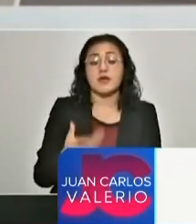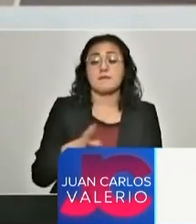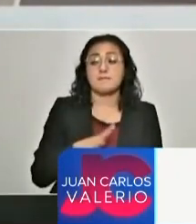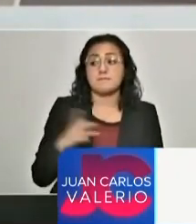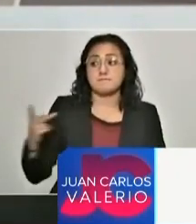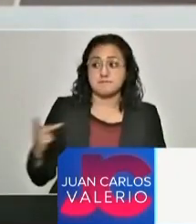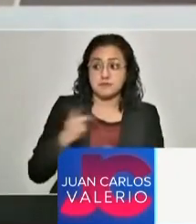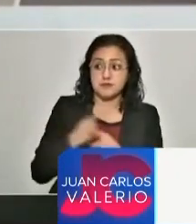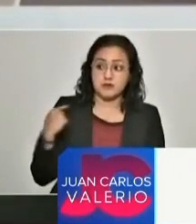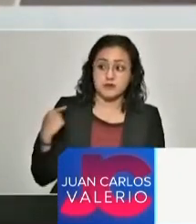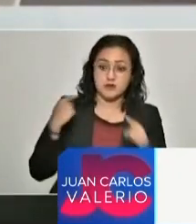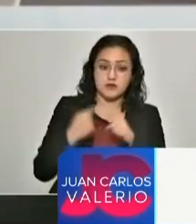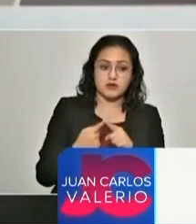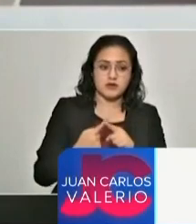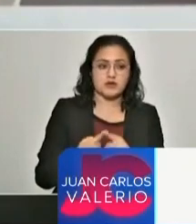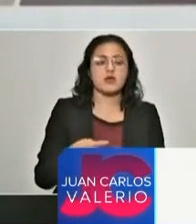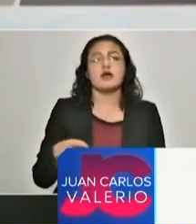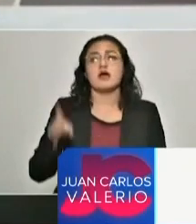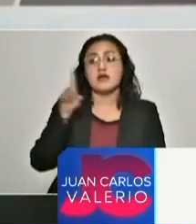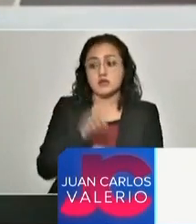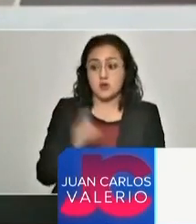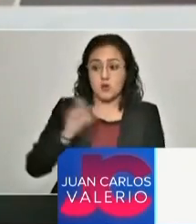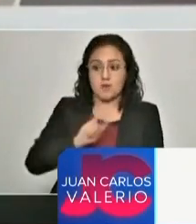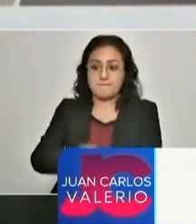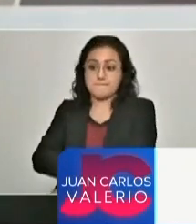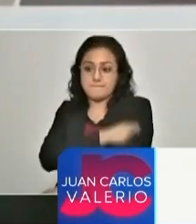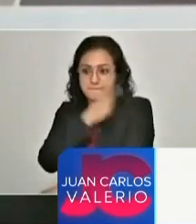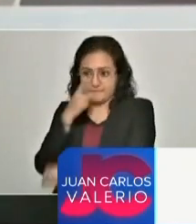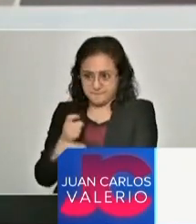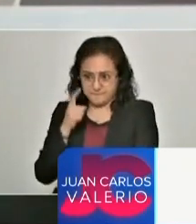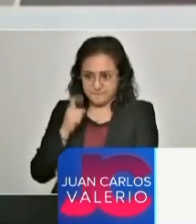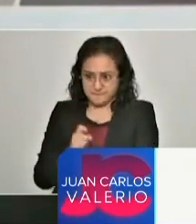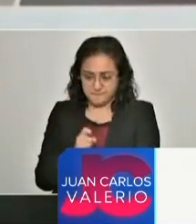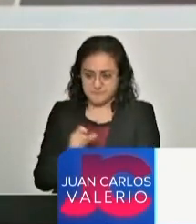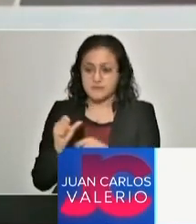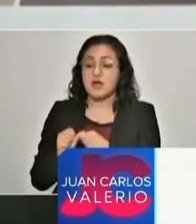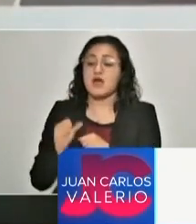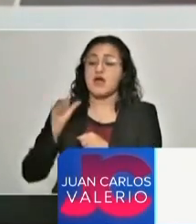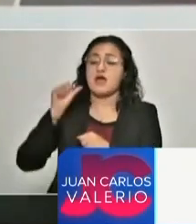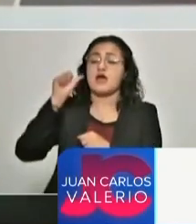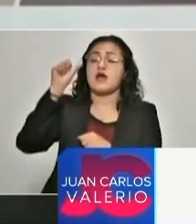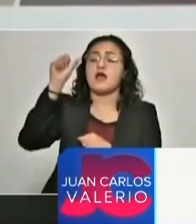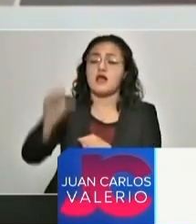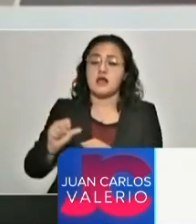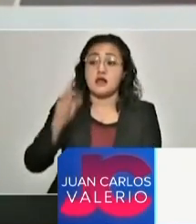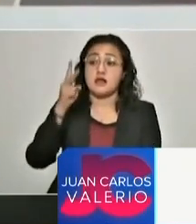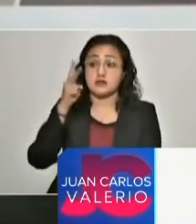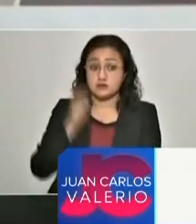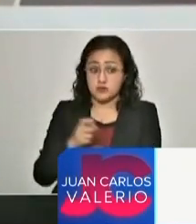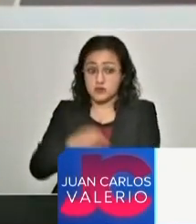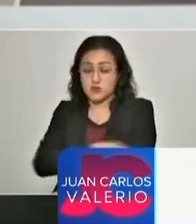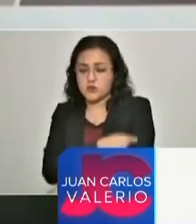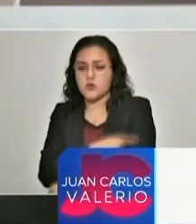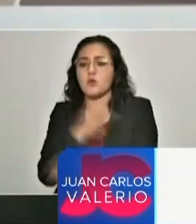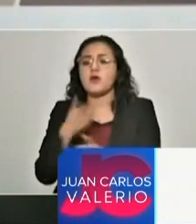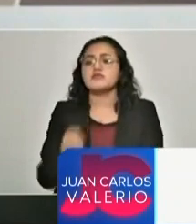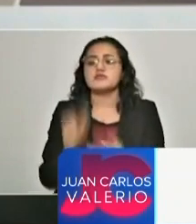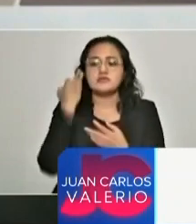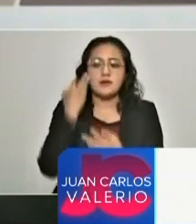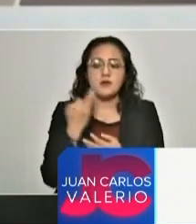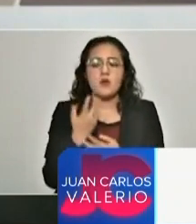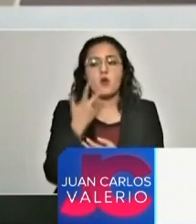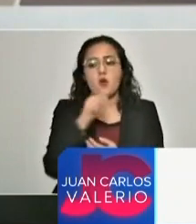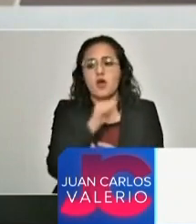pasar del día del día de que se pone a la segunda dosis por lo menos 8 a 12 semanas